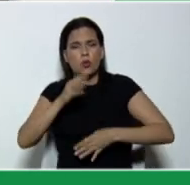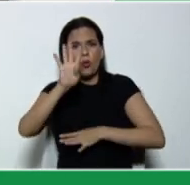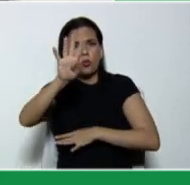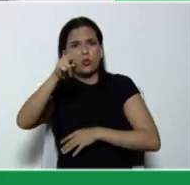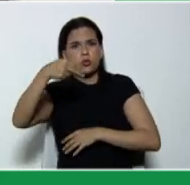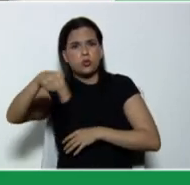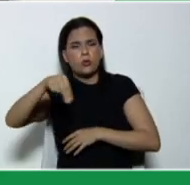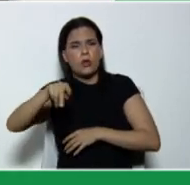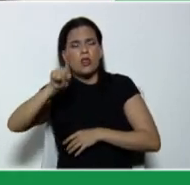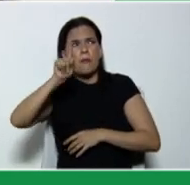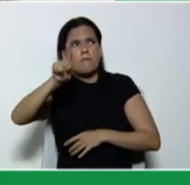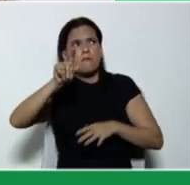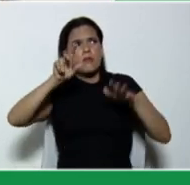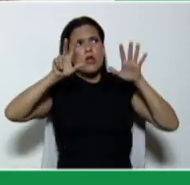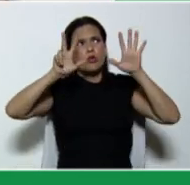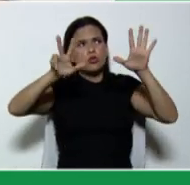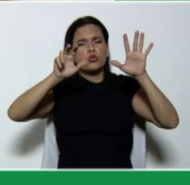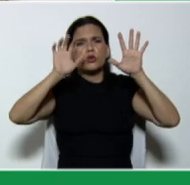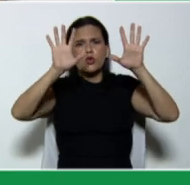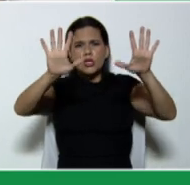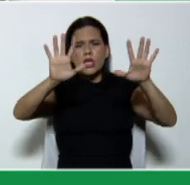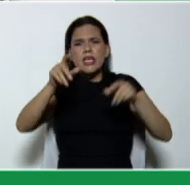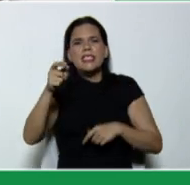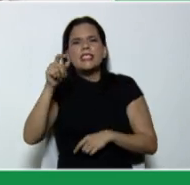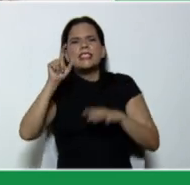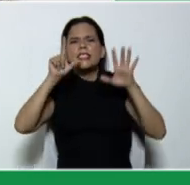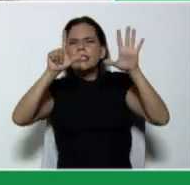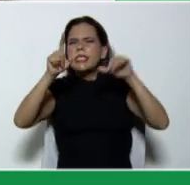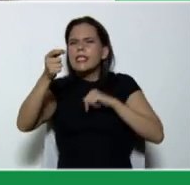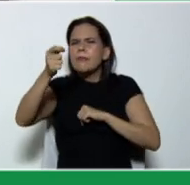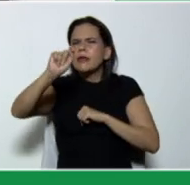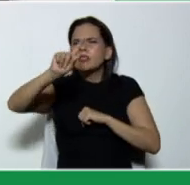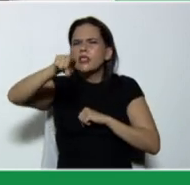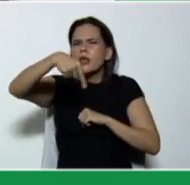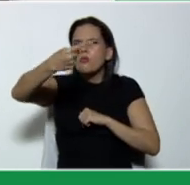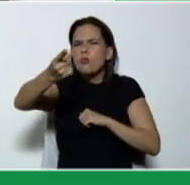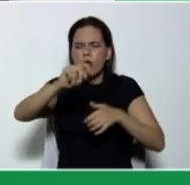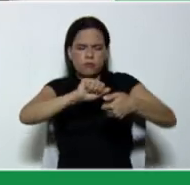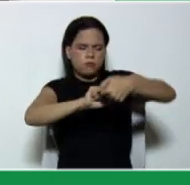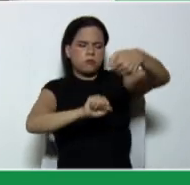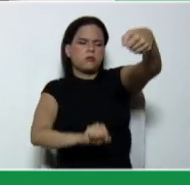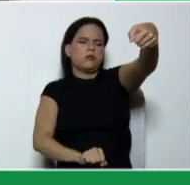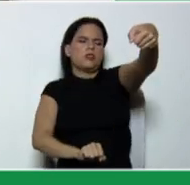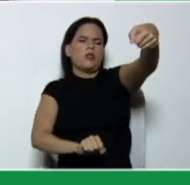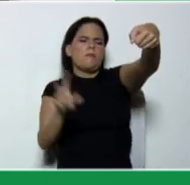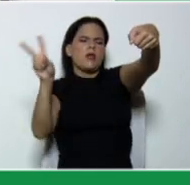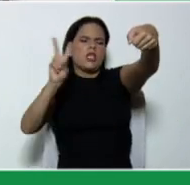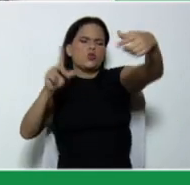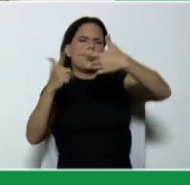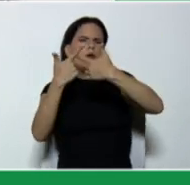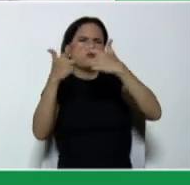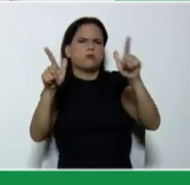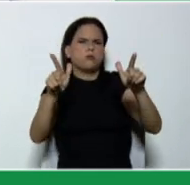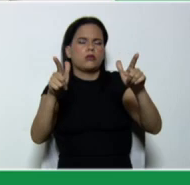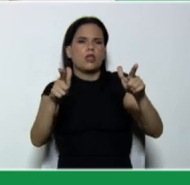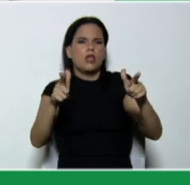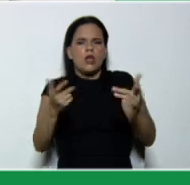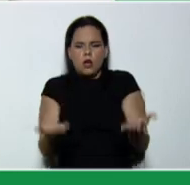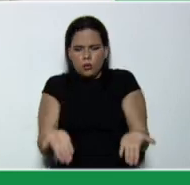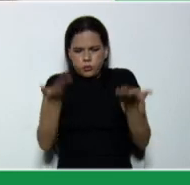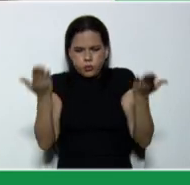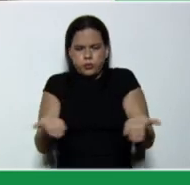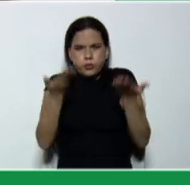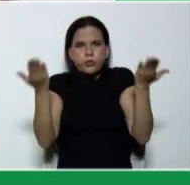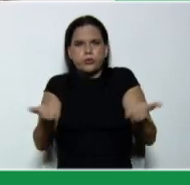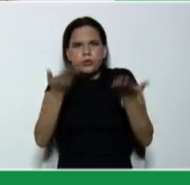de noviembre de 1810, 7 meses después de la proclama de la independencia de Venezuela y que avivó el espíritu de